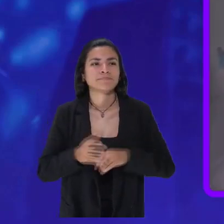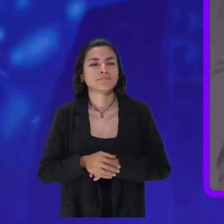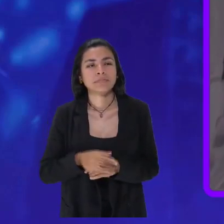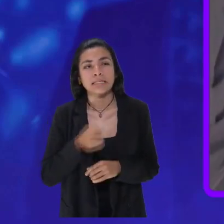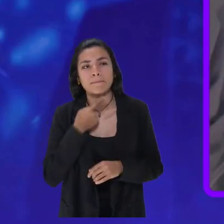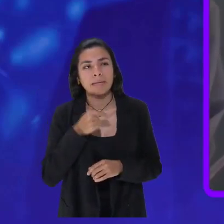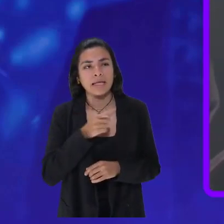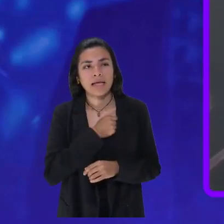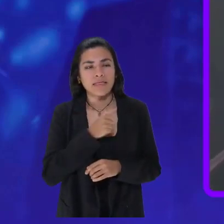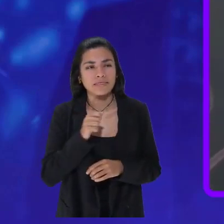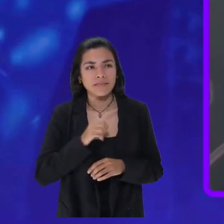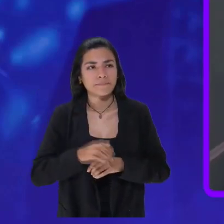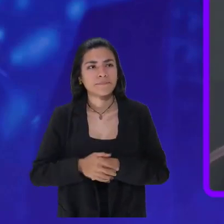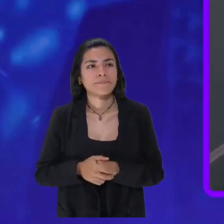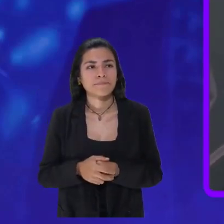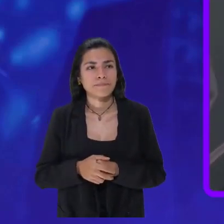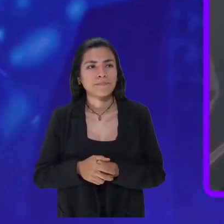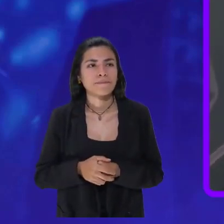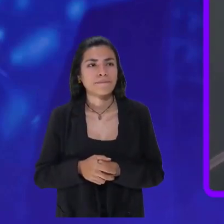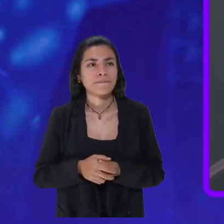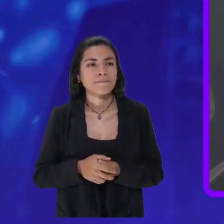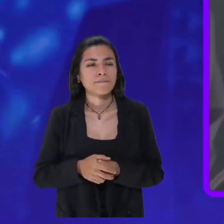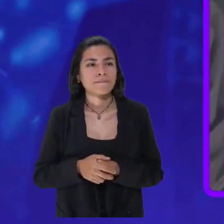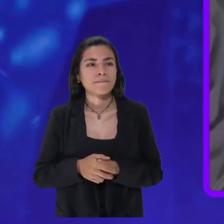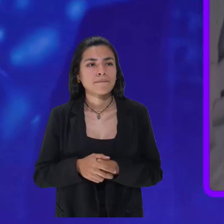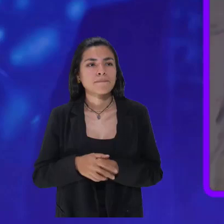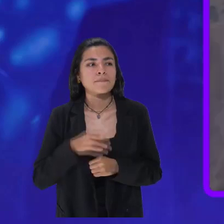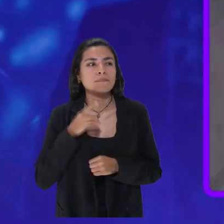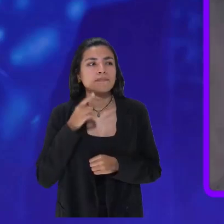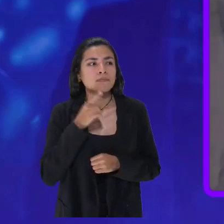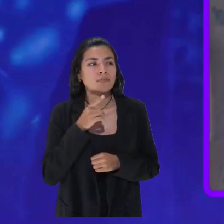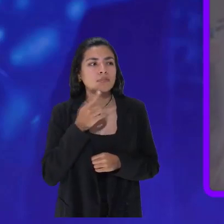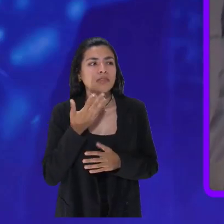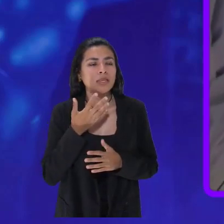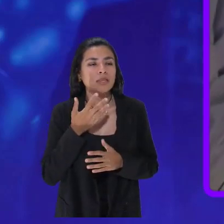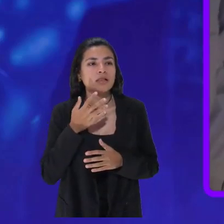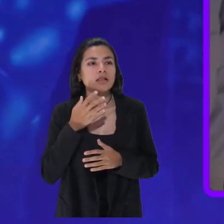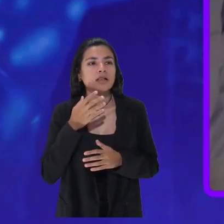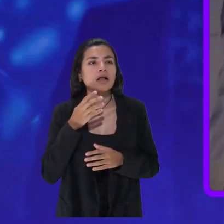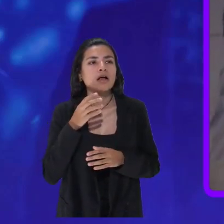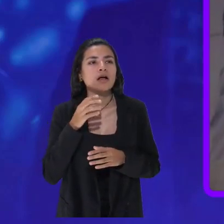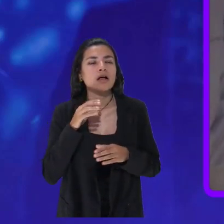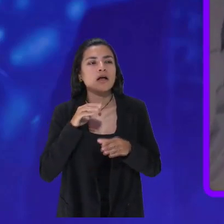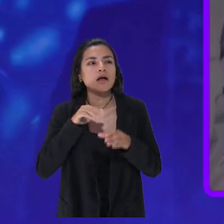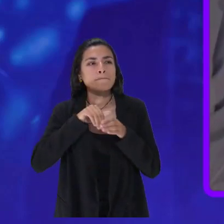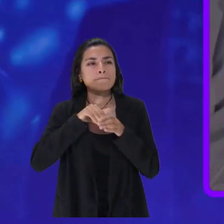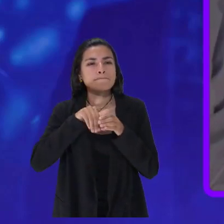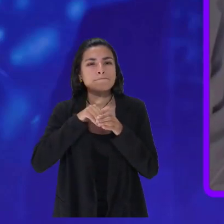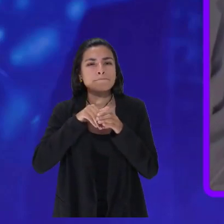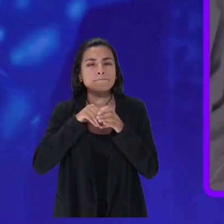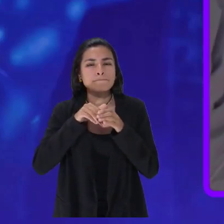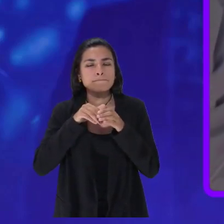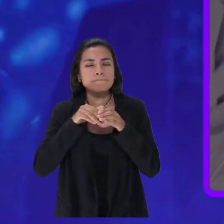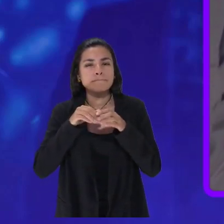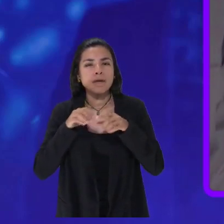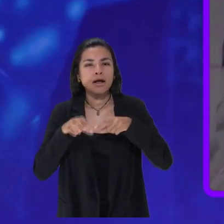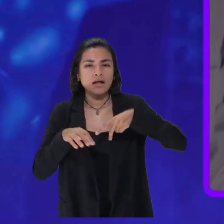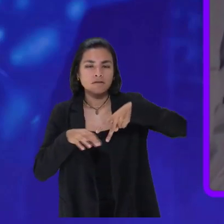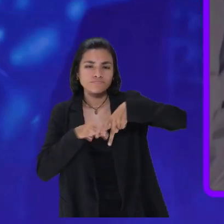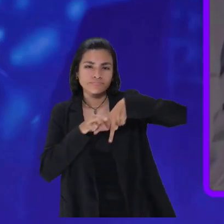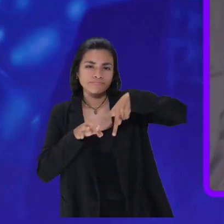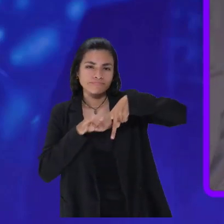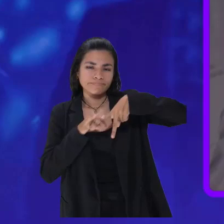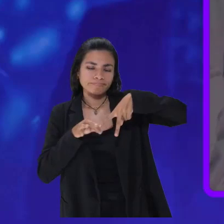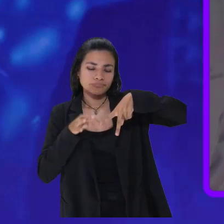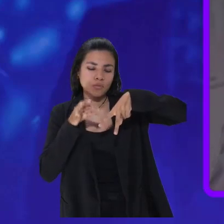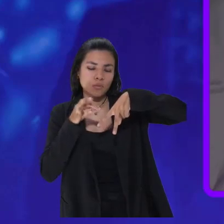vivo feliz viendo las cirugías de ortopedia. Aquí pues están preparando el acetábulo es ese huequito donde entra la cabeza del fémur. Para los que no